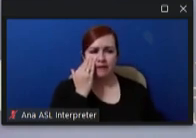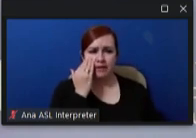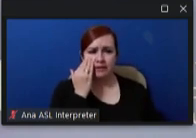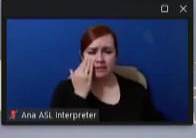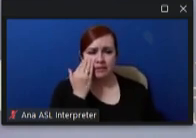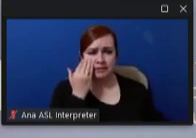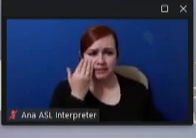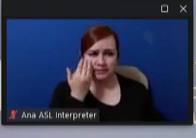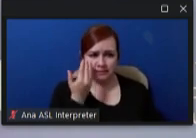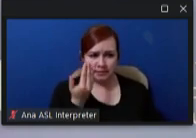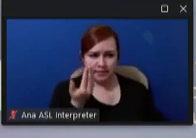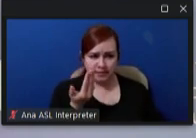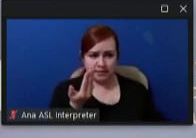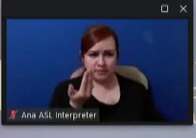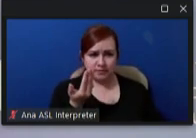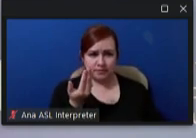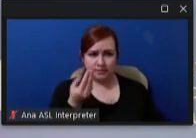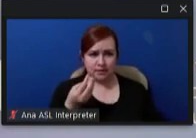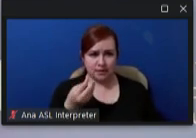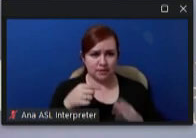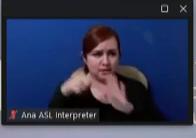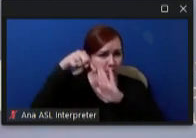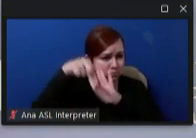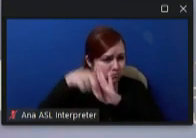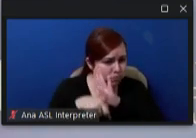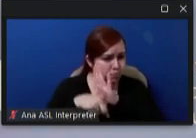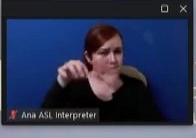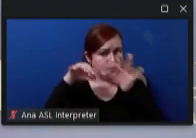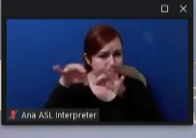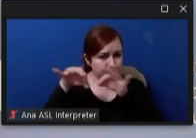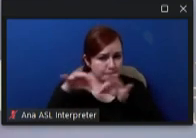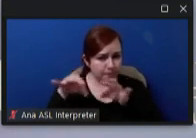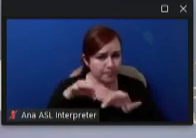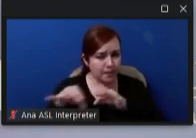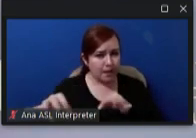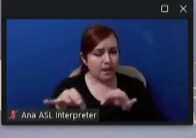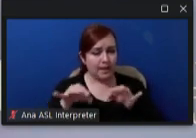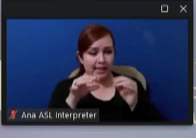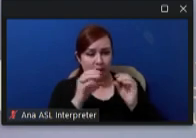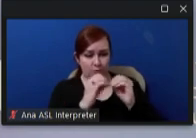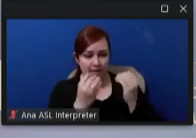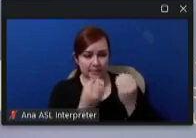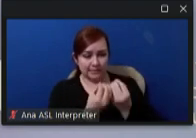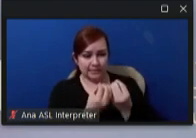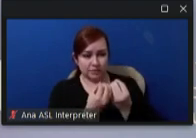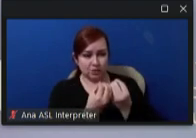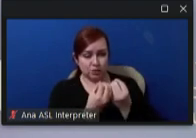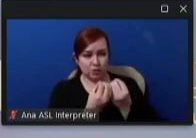realmente articulado. La organización de una programación